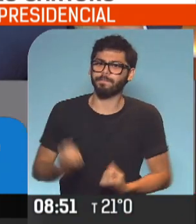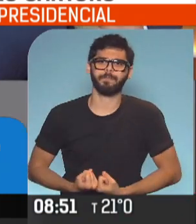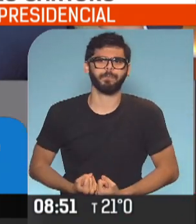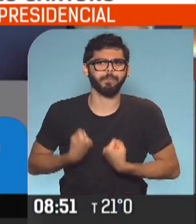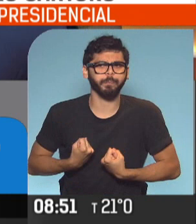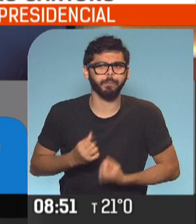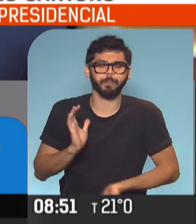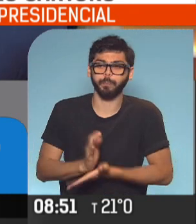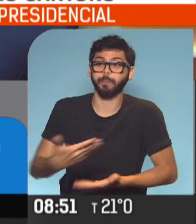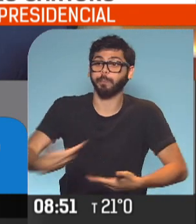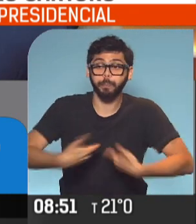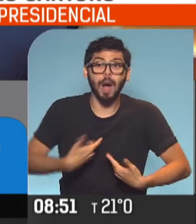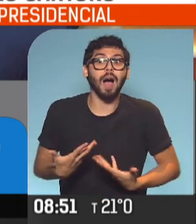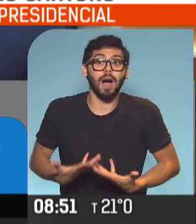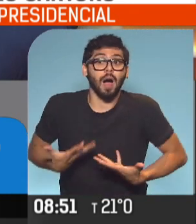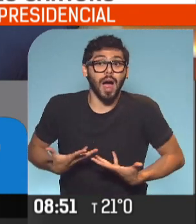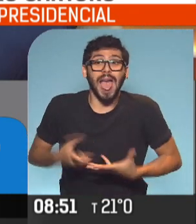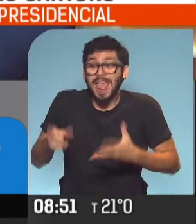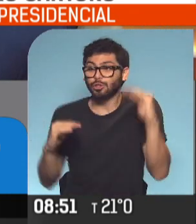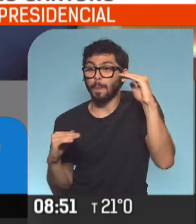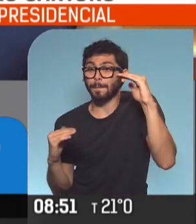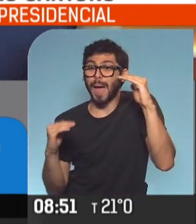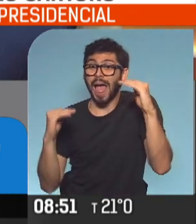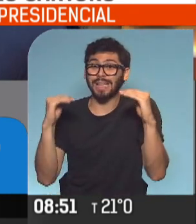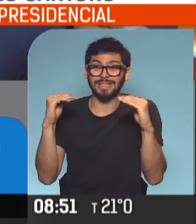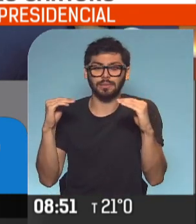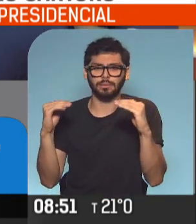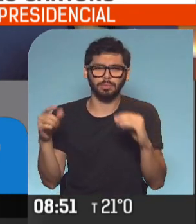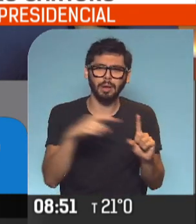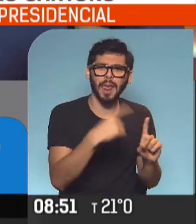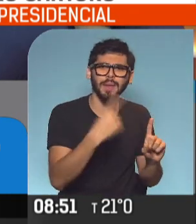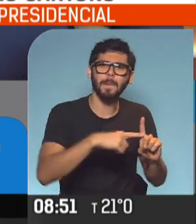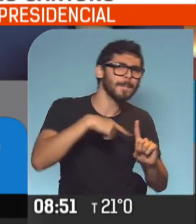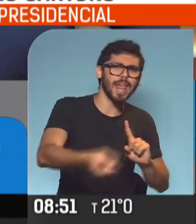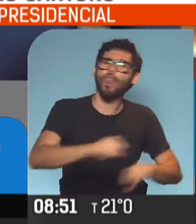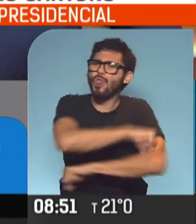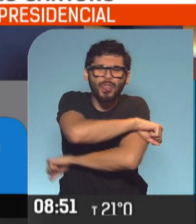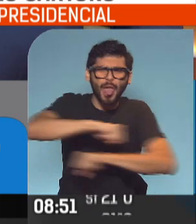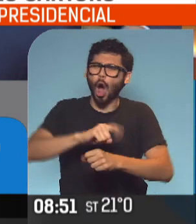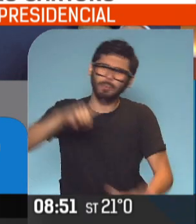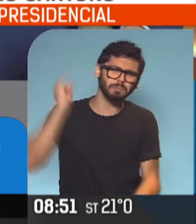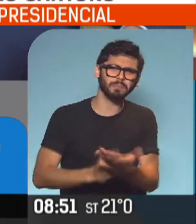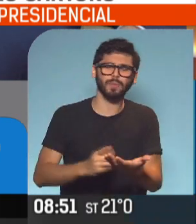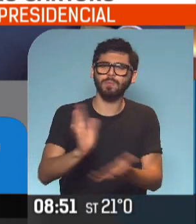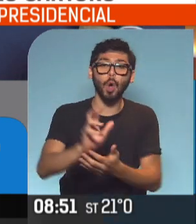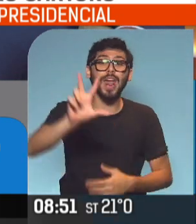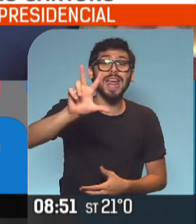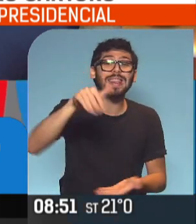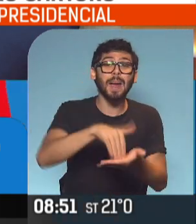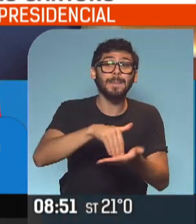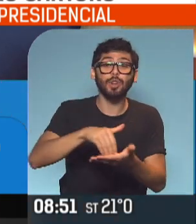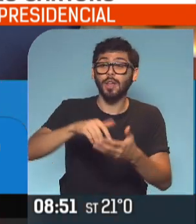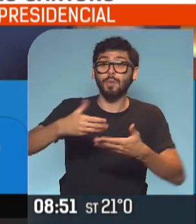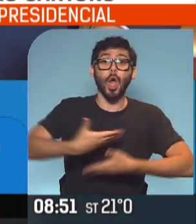tracciona la demanda interna eso equilibra estábamos un poquito más pero equilibra ahora un mañana las es drástico porque si saben que nos echamos 3 millones pero público